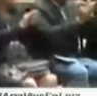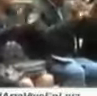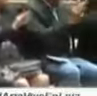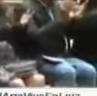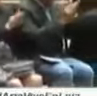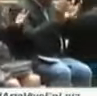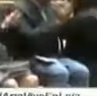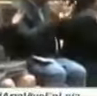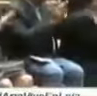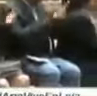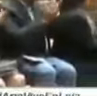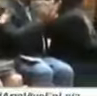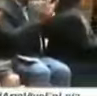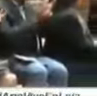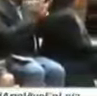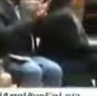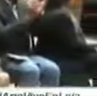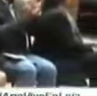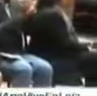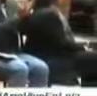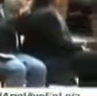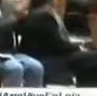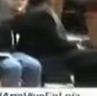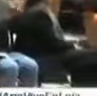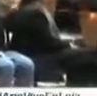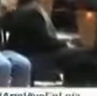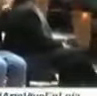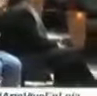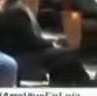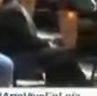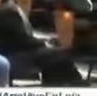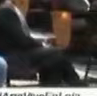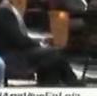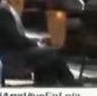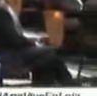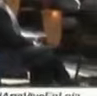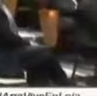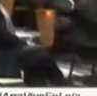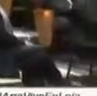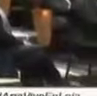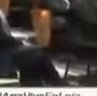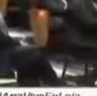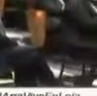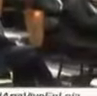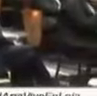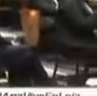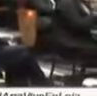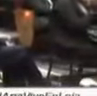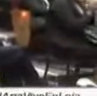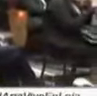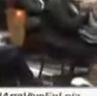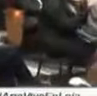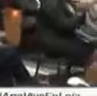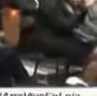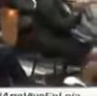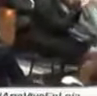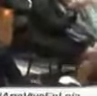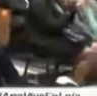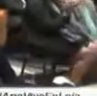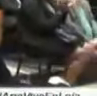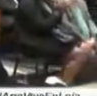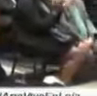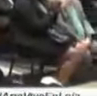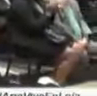al mundo, un gran concierto en esta noche. Pero acá las sorpresas no terminan. Queremos dar